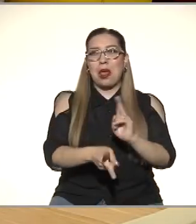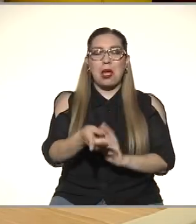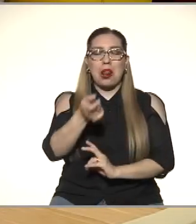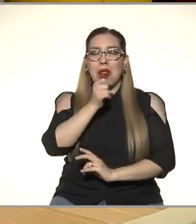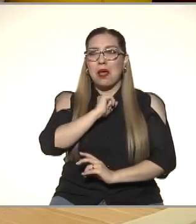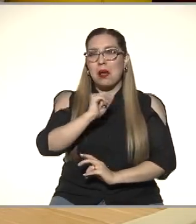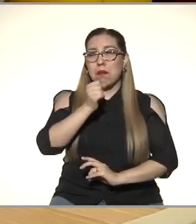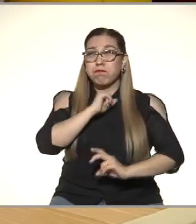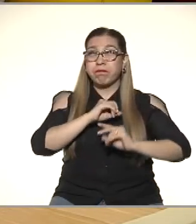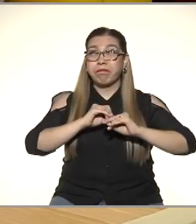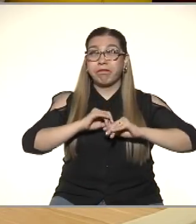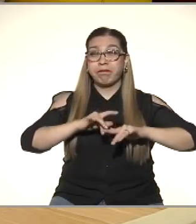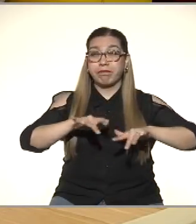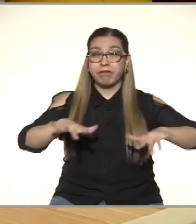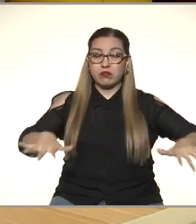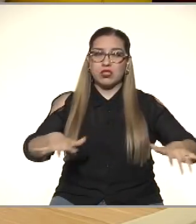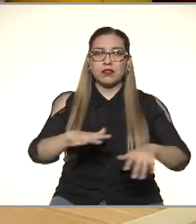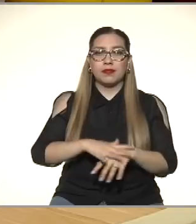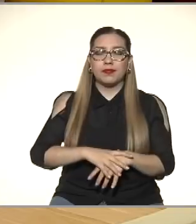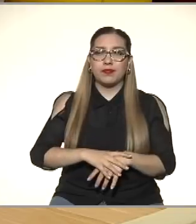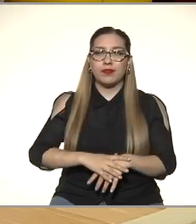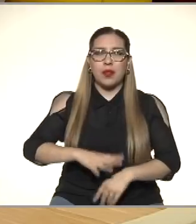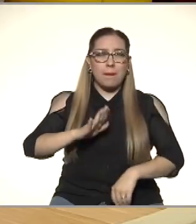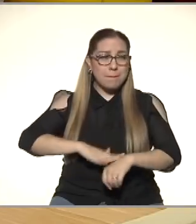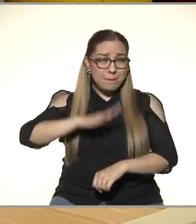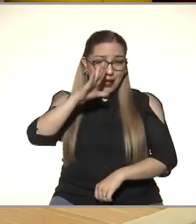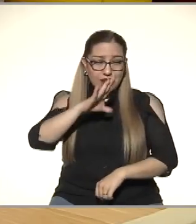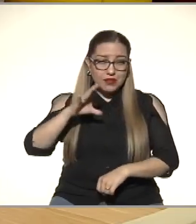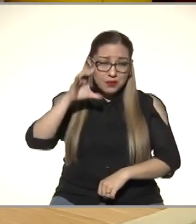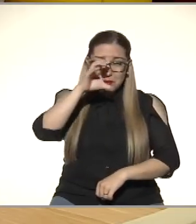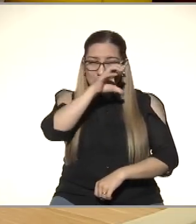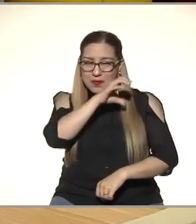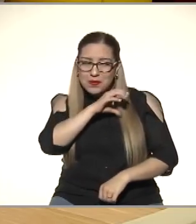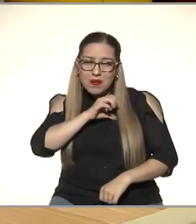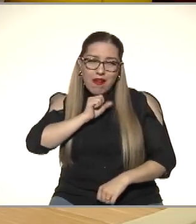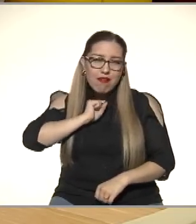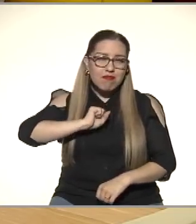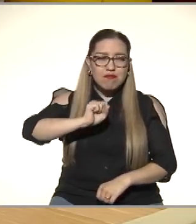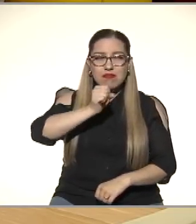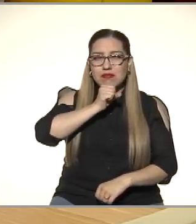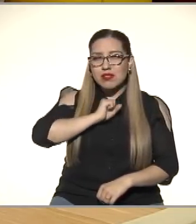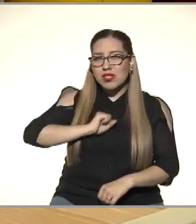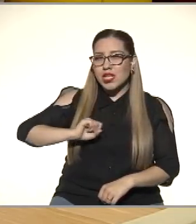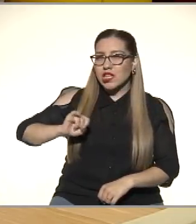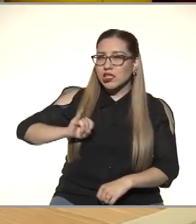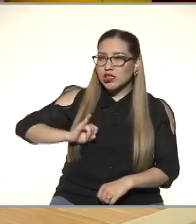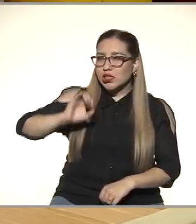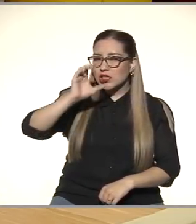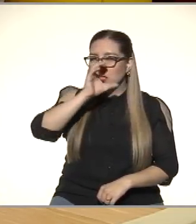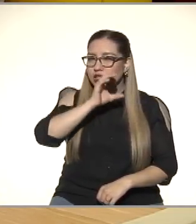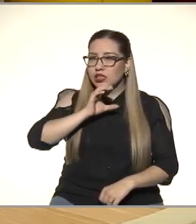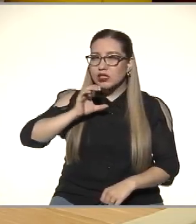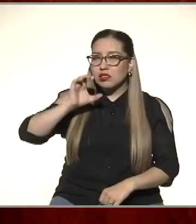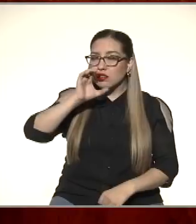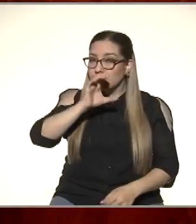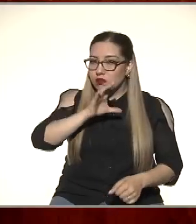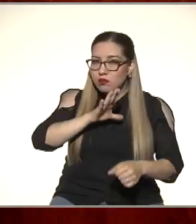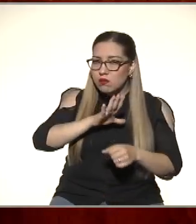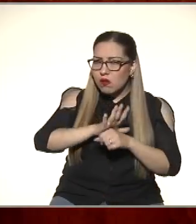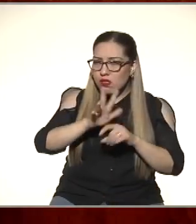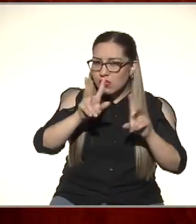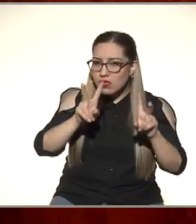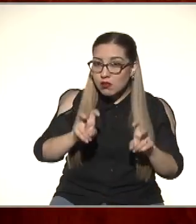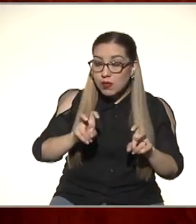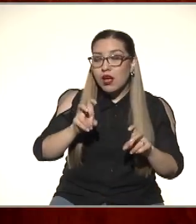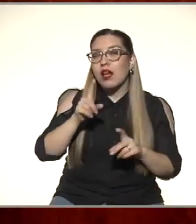no hay nada que genere más curiosidad, chisme, interés, morbo, que un amorío, una infidelidad en